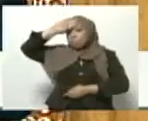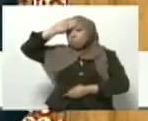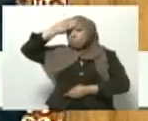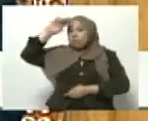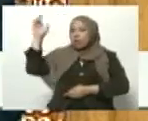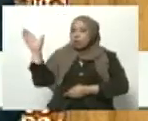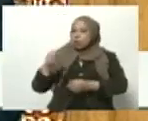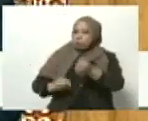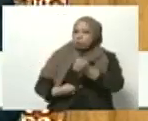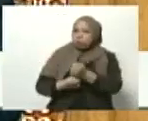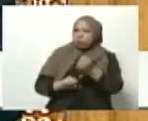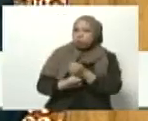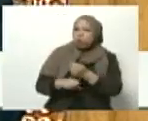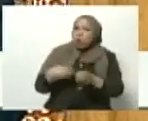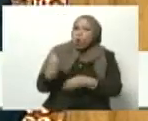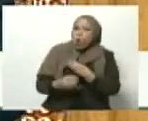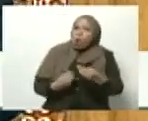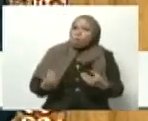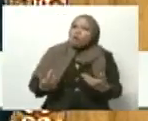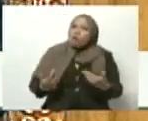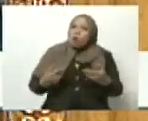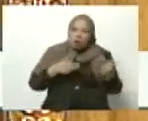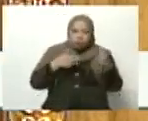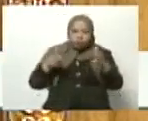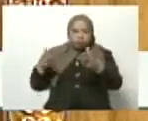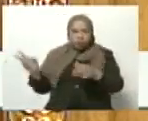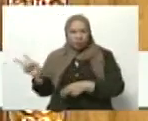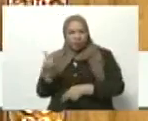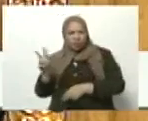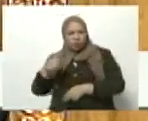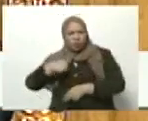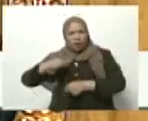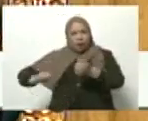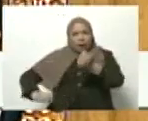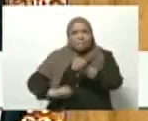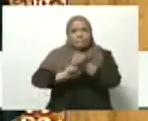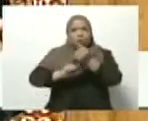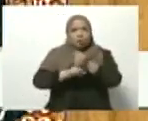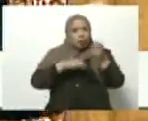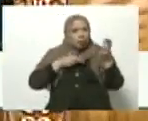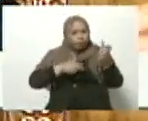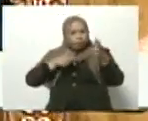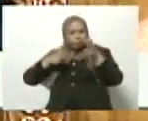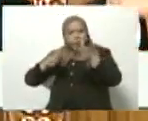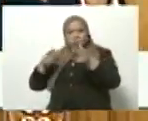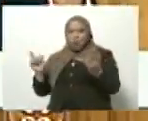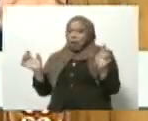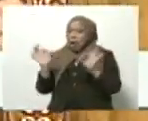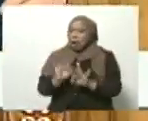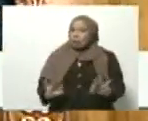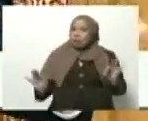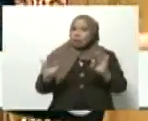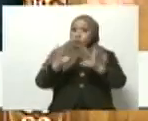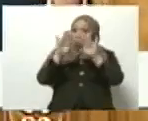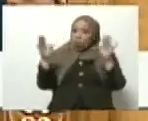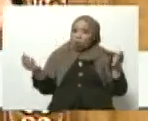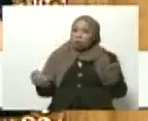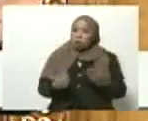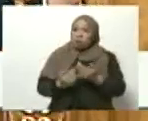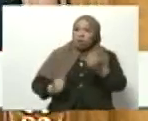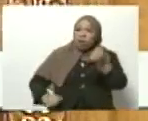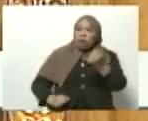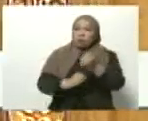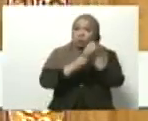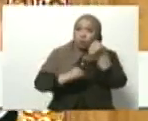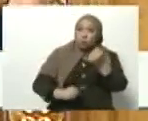apoya Cuba al terrorismo? Pero ¿dónde apoya Venezuela al terrorismo? El mundo no lo iba a creer. Sin embargo, todo el apoyo que le dieron al plan